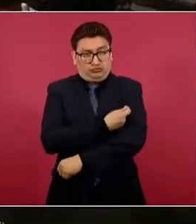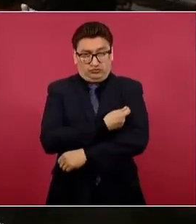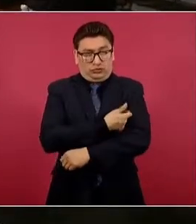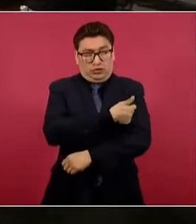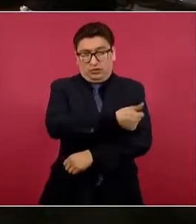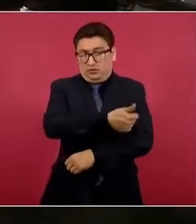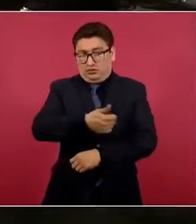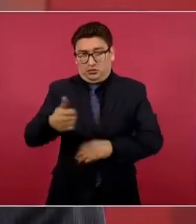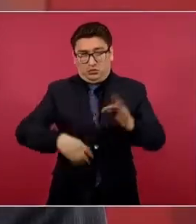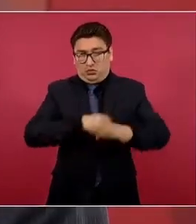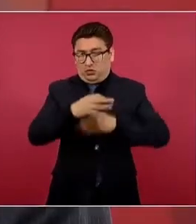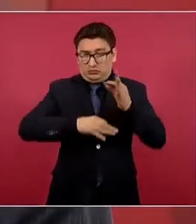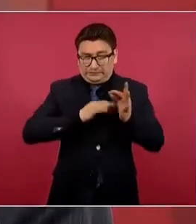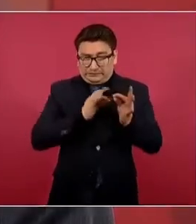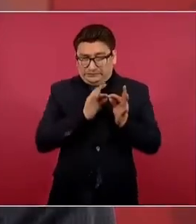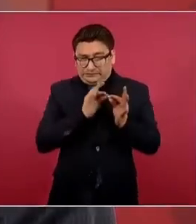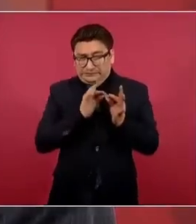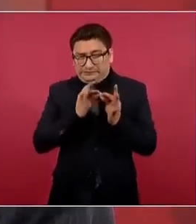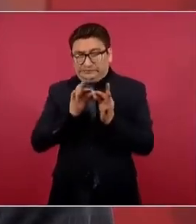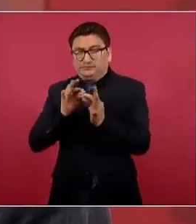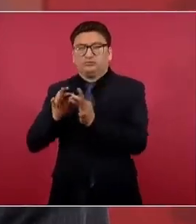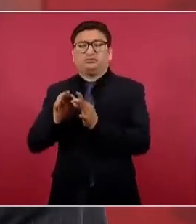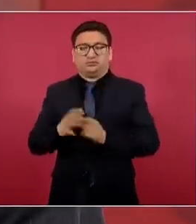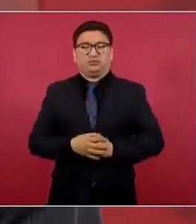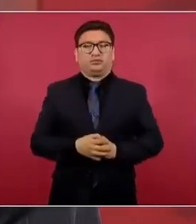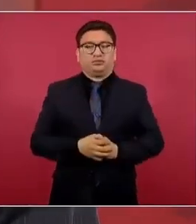de vacunar a los